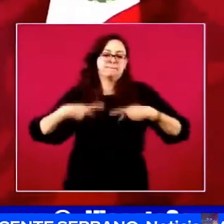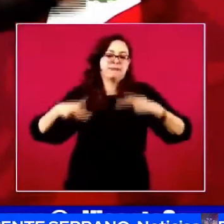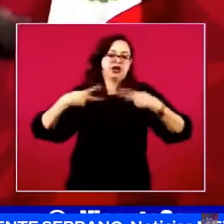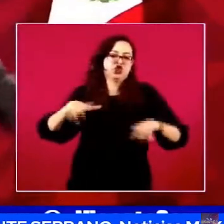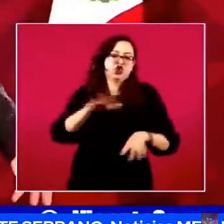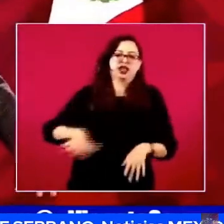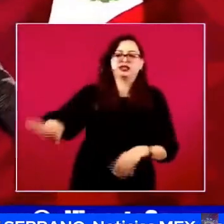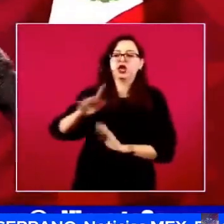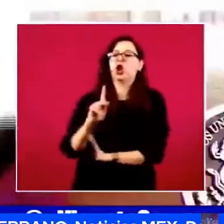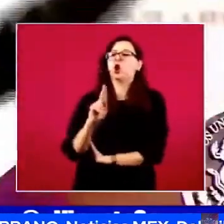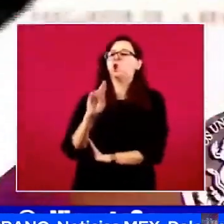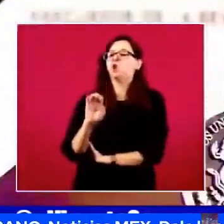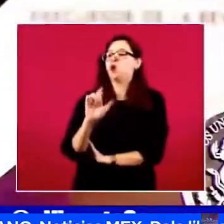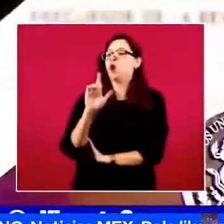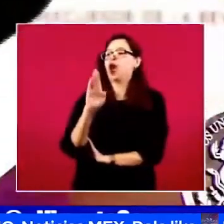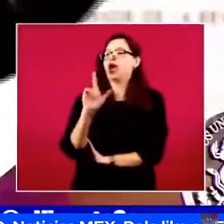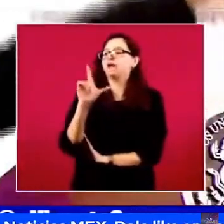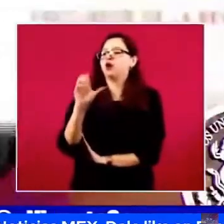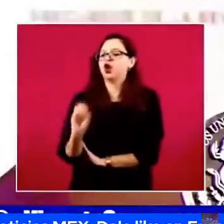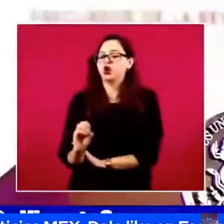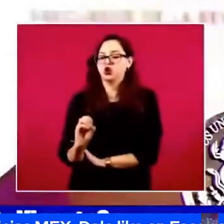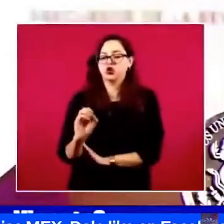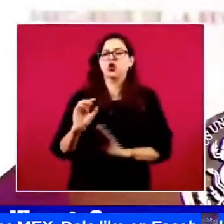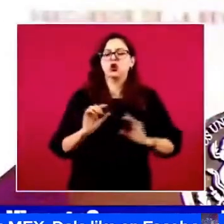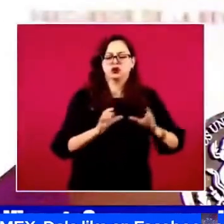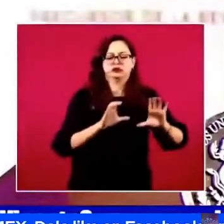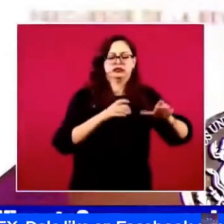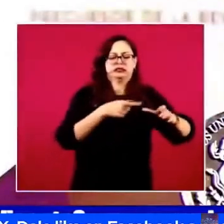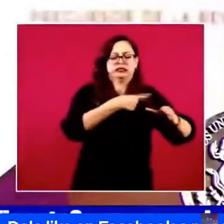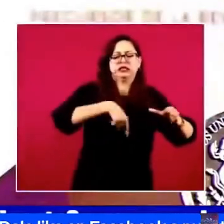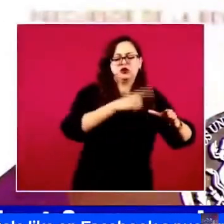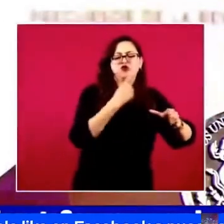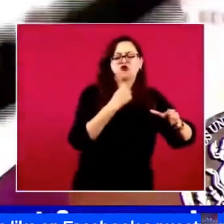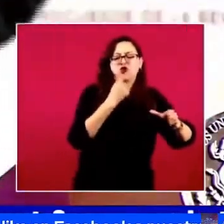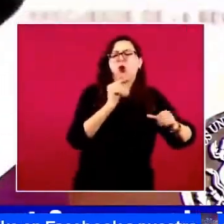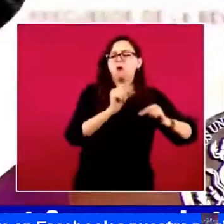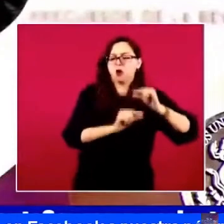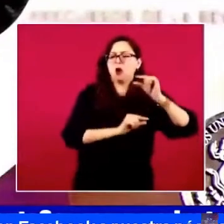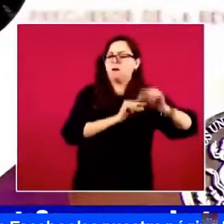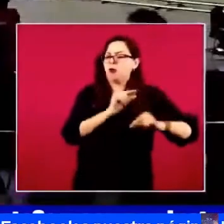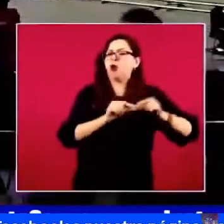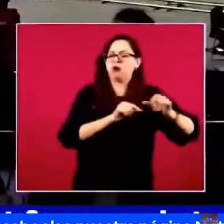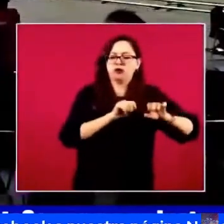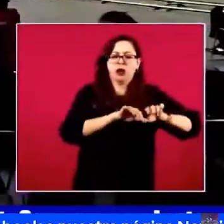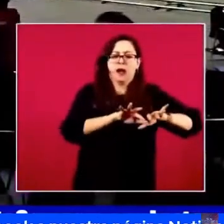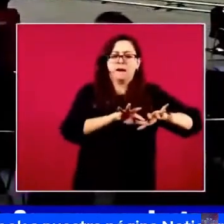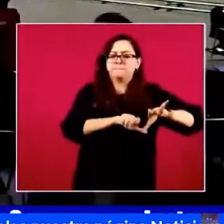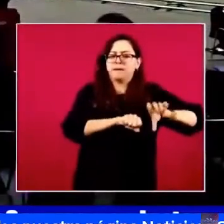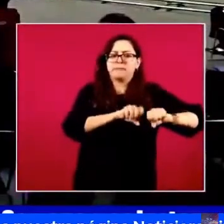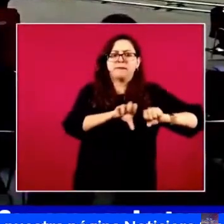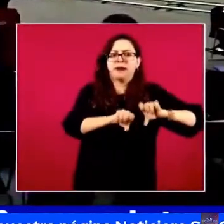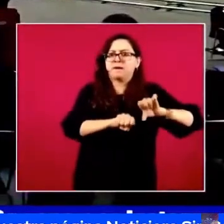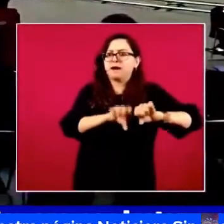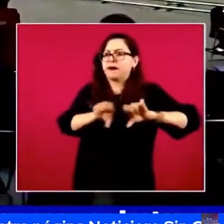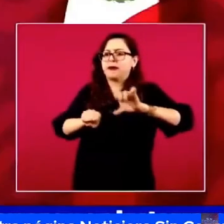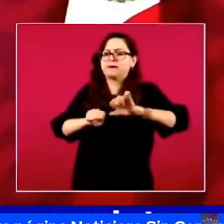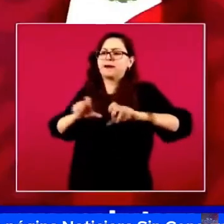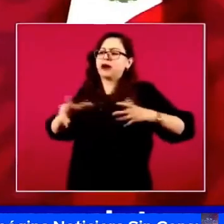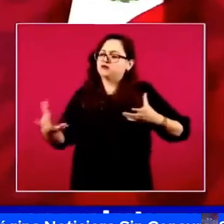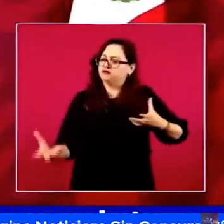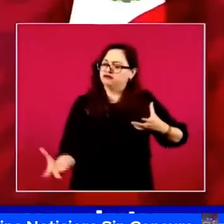raso. Y todo va a ser círculo rojo. Todo va a